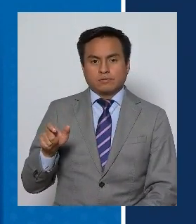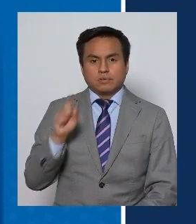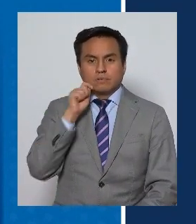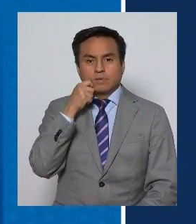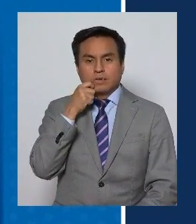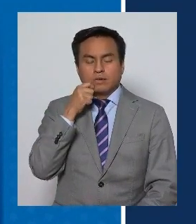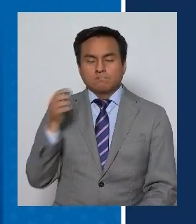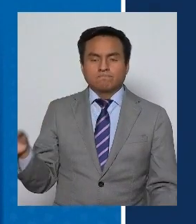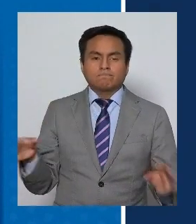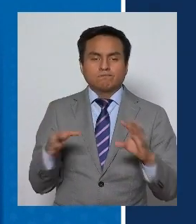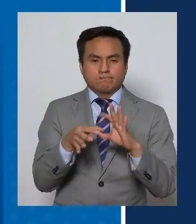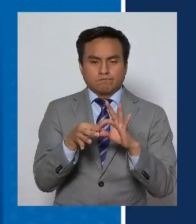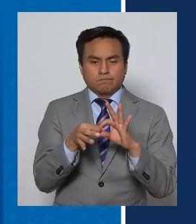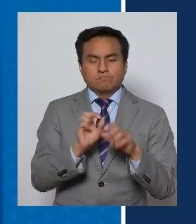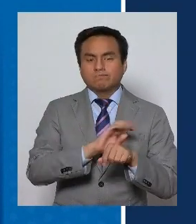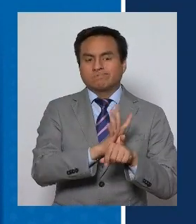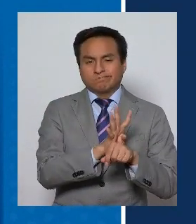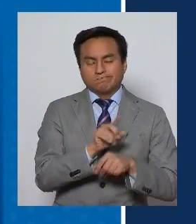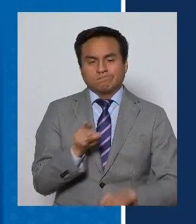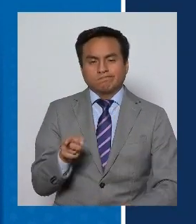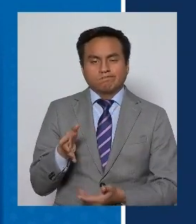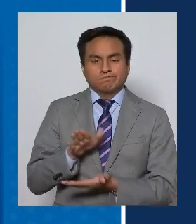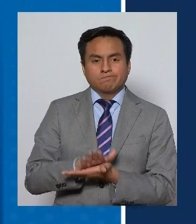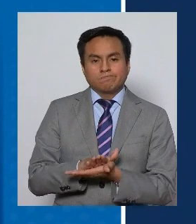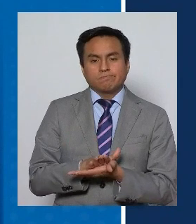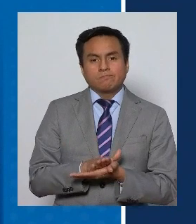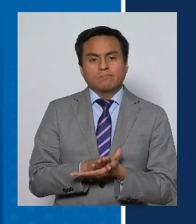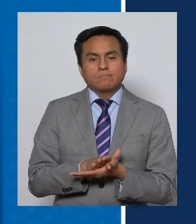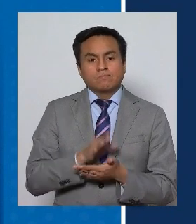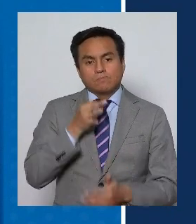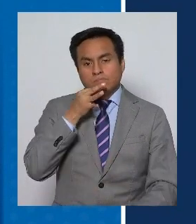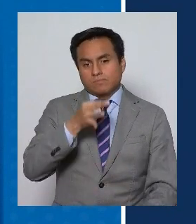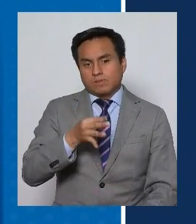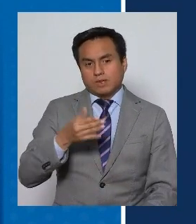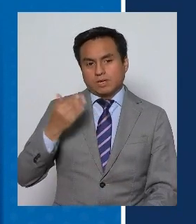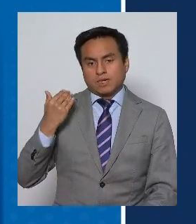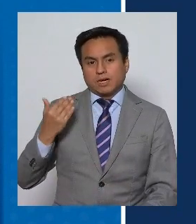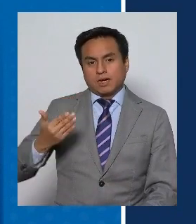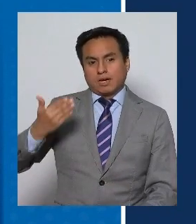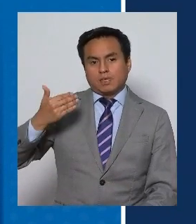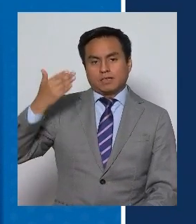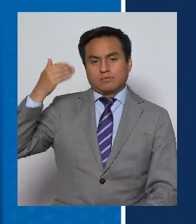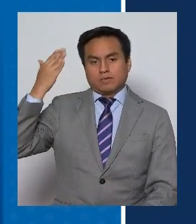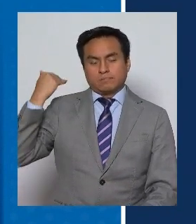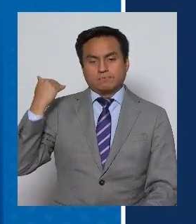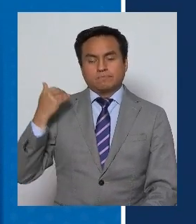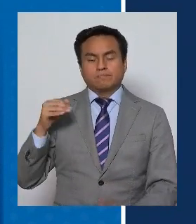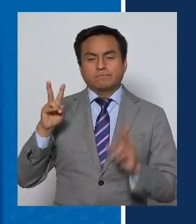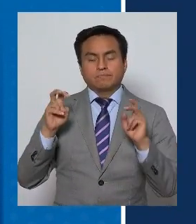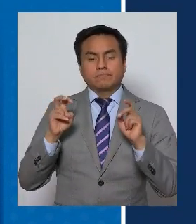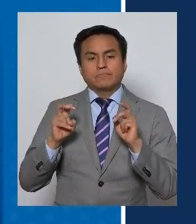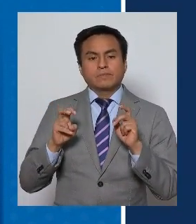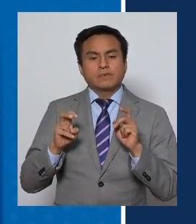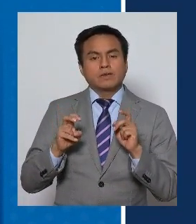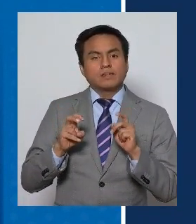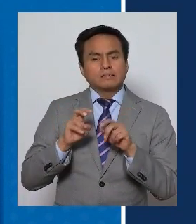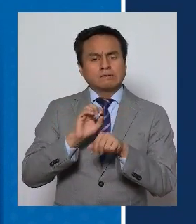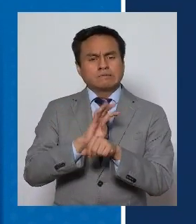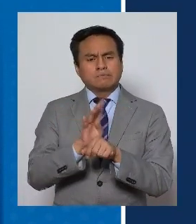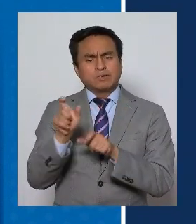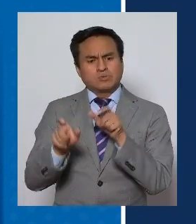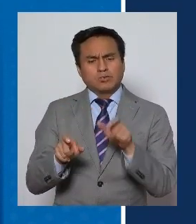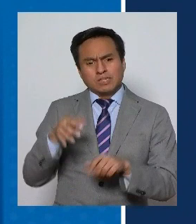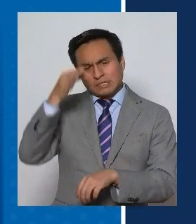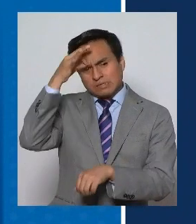fueron asociadas al coronavirus. Como hemos dicho en los días anteriores, la epidemiología de estas